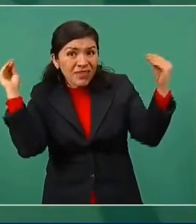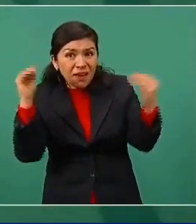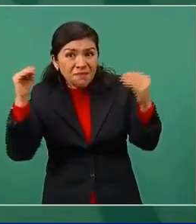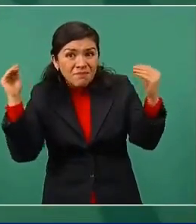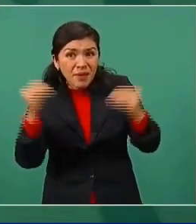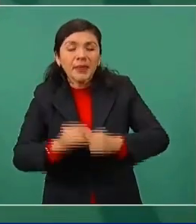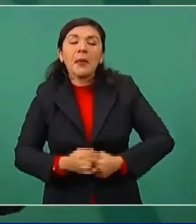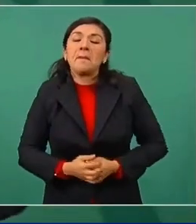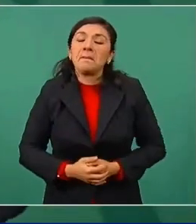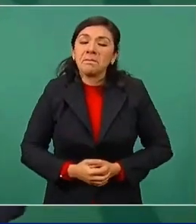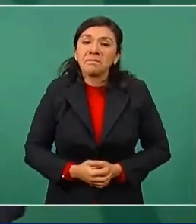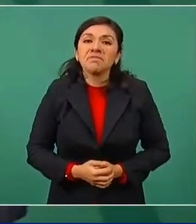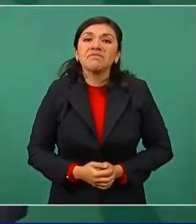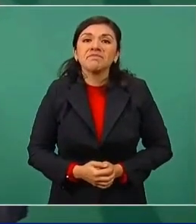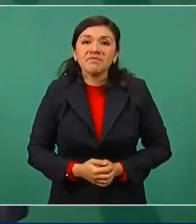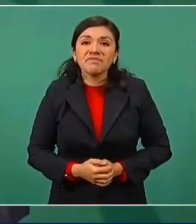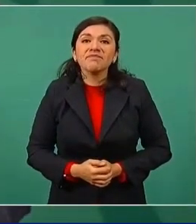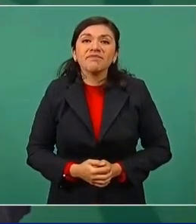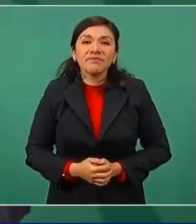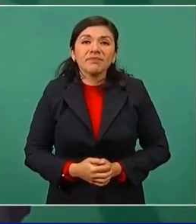sobre los